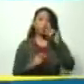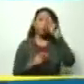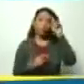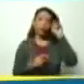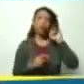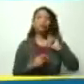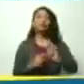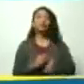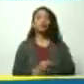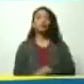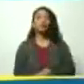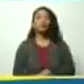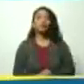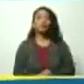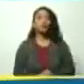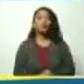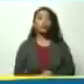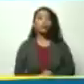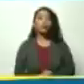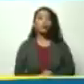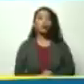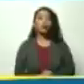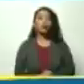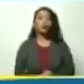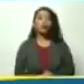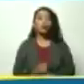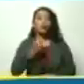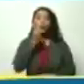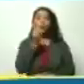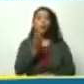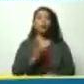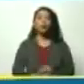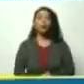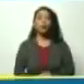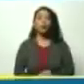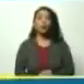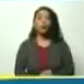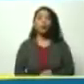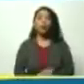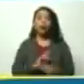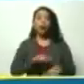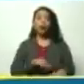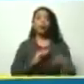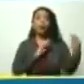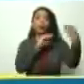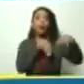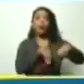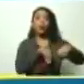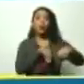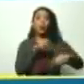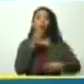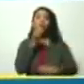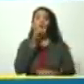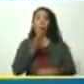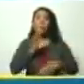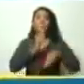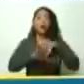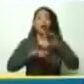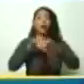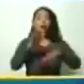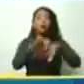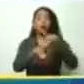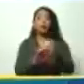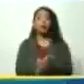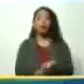es un buen paso hemos dado con este acuerdo hemos dado un buen paso de